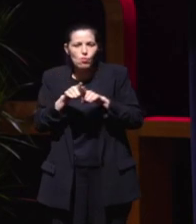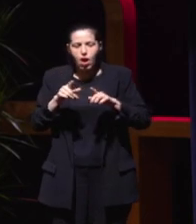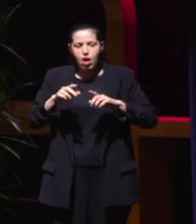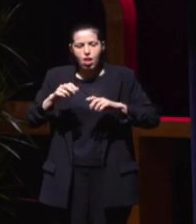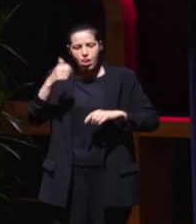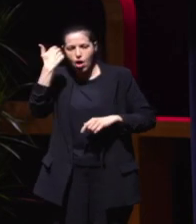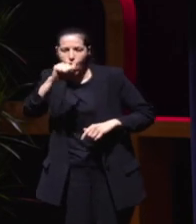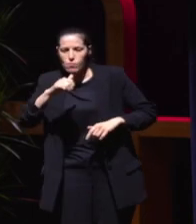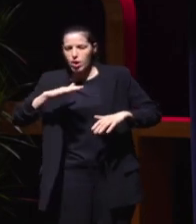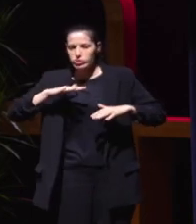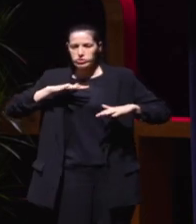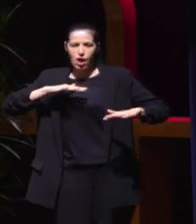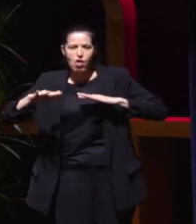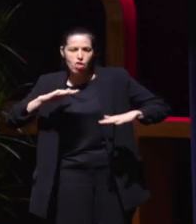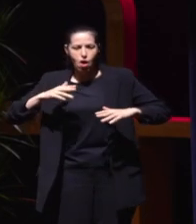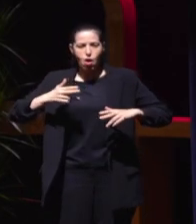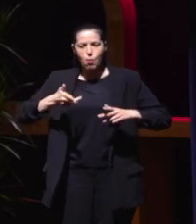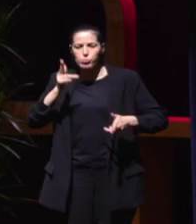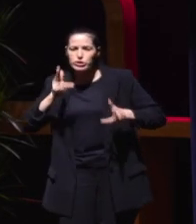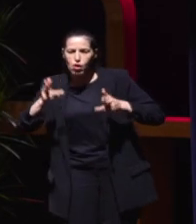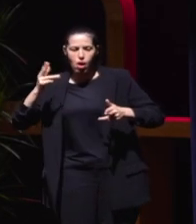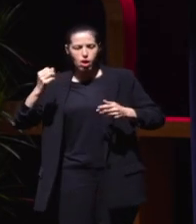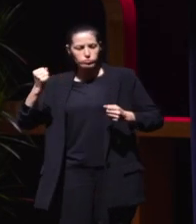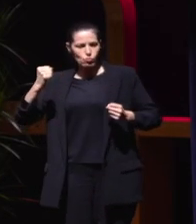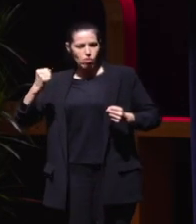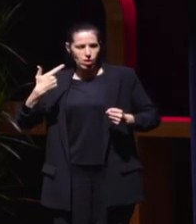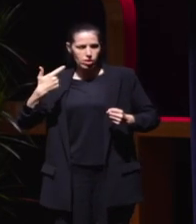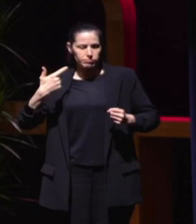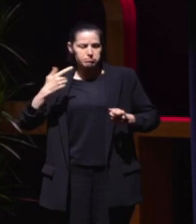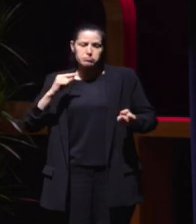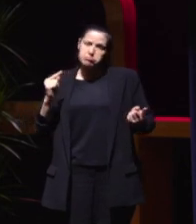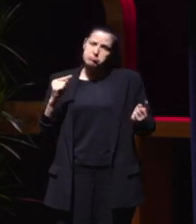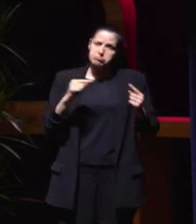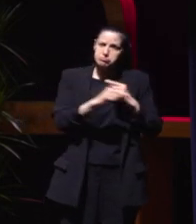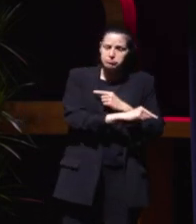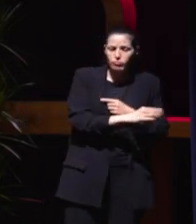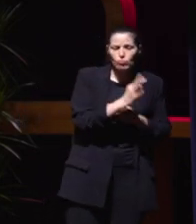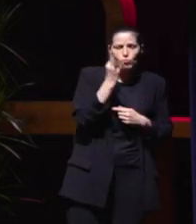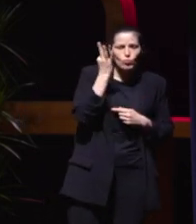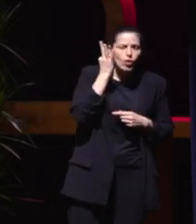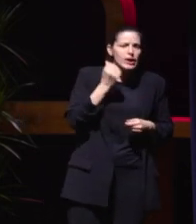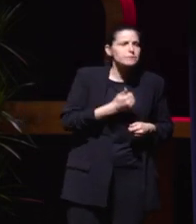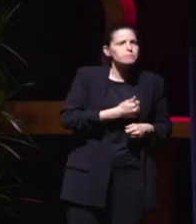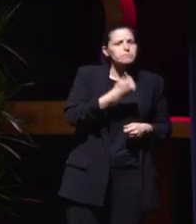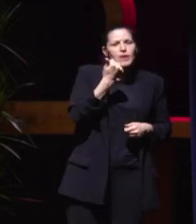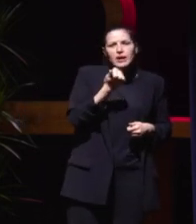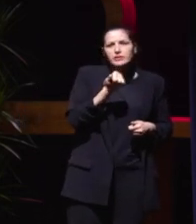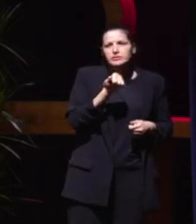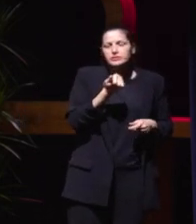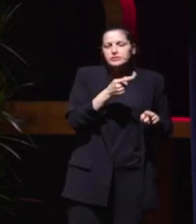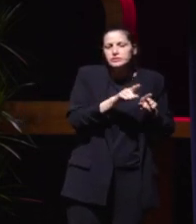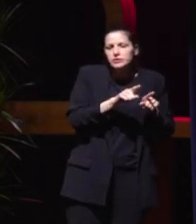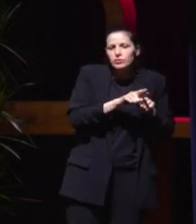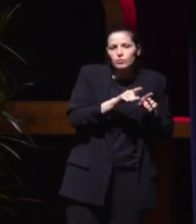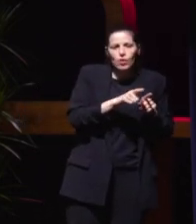con todas sus pistolas y todo su poder y en cambio nosotras como los cerdos viendo